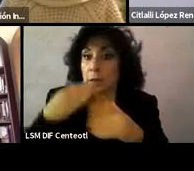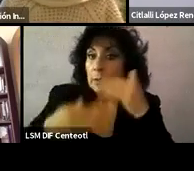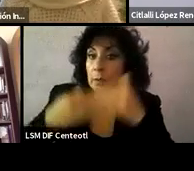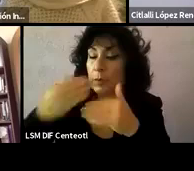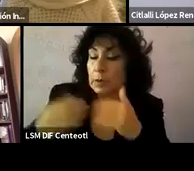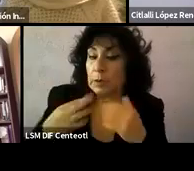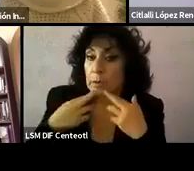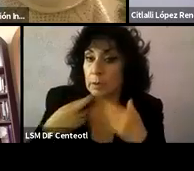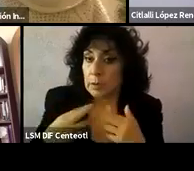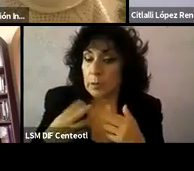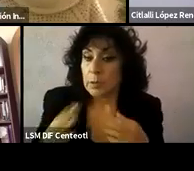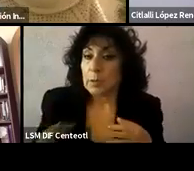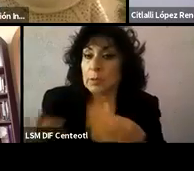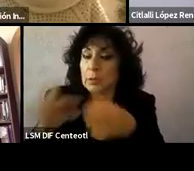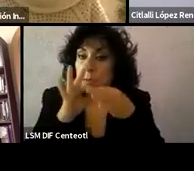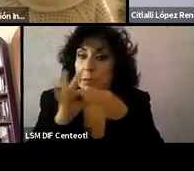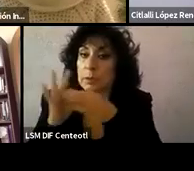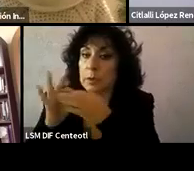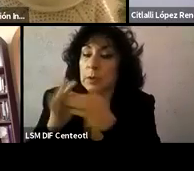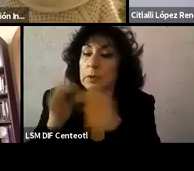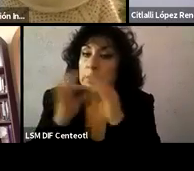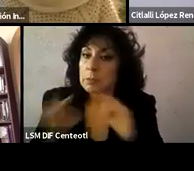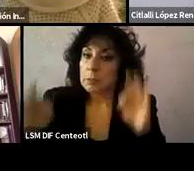de reconciliación. Y por último,